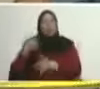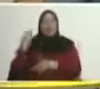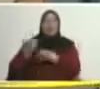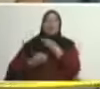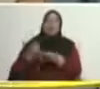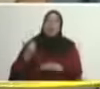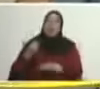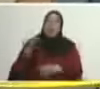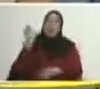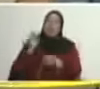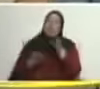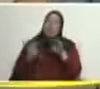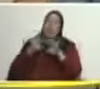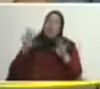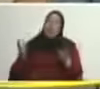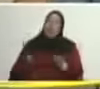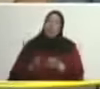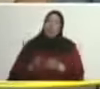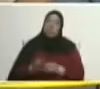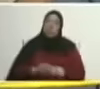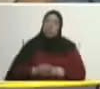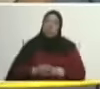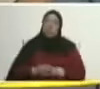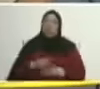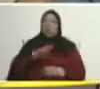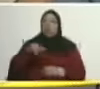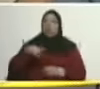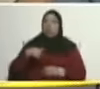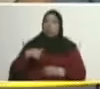dándole una gran injusticia al mundo.